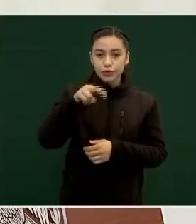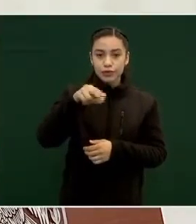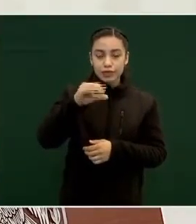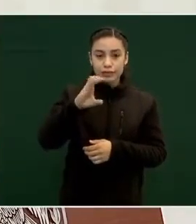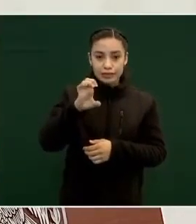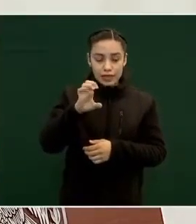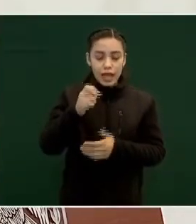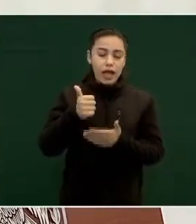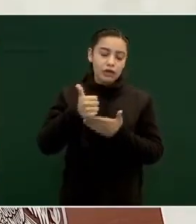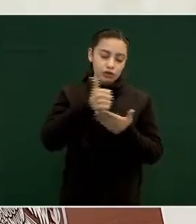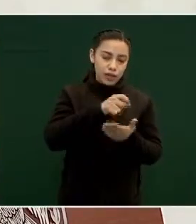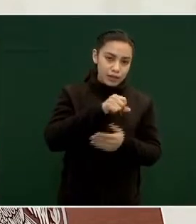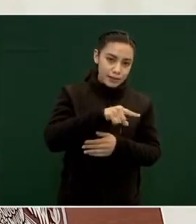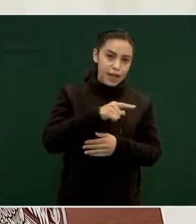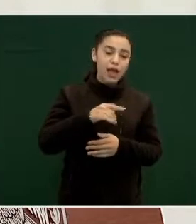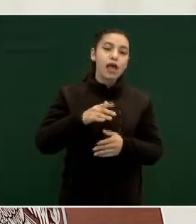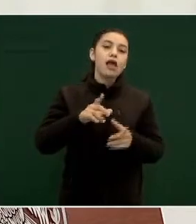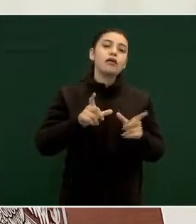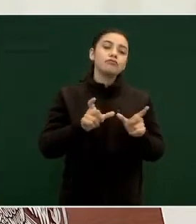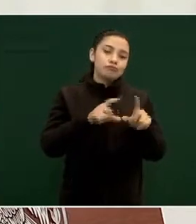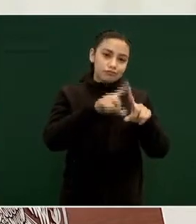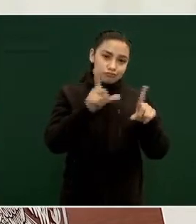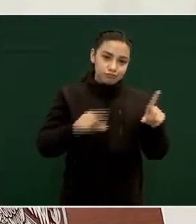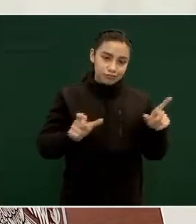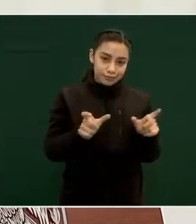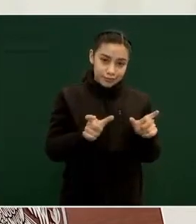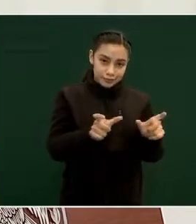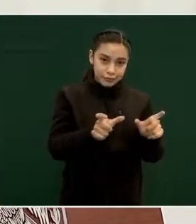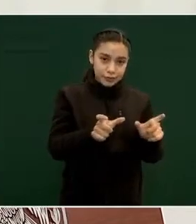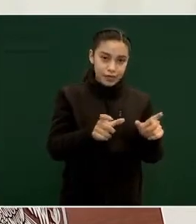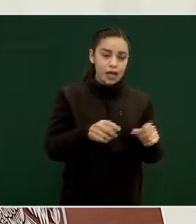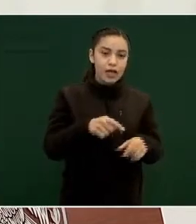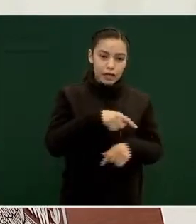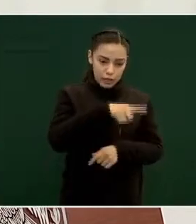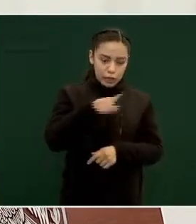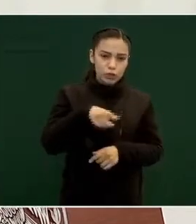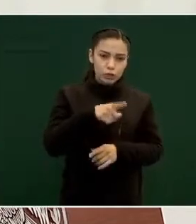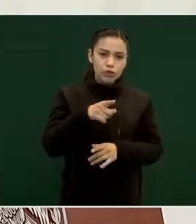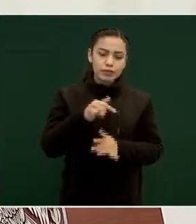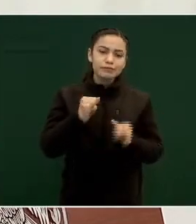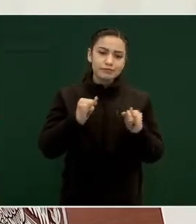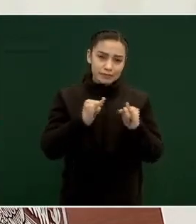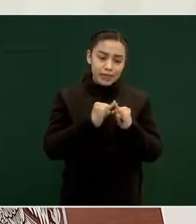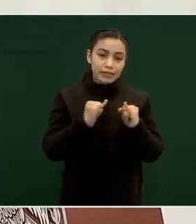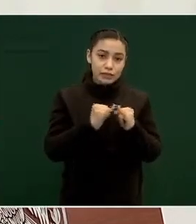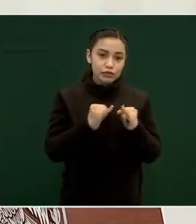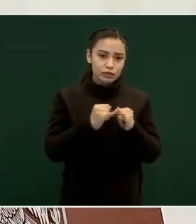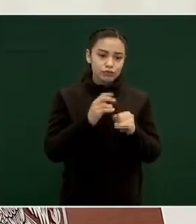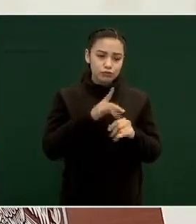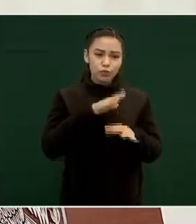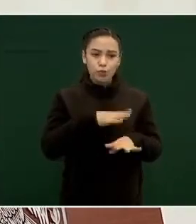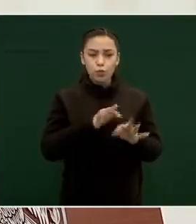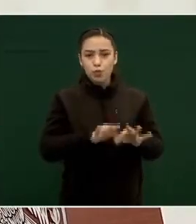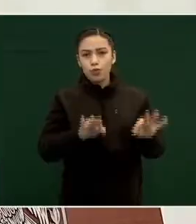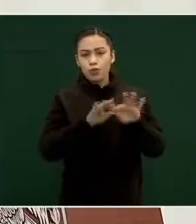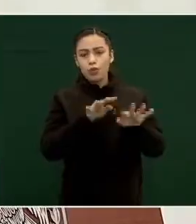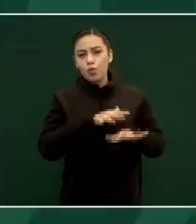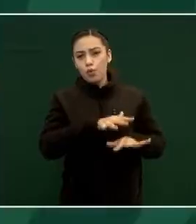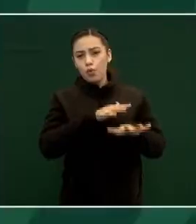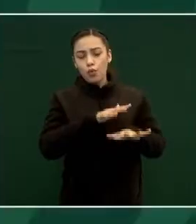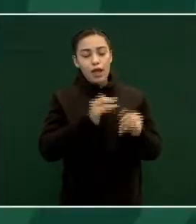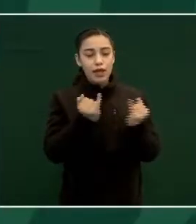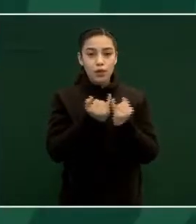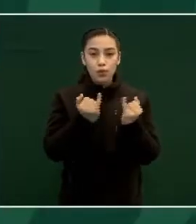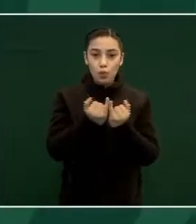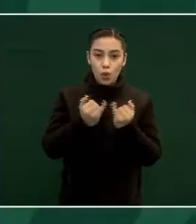Nacional. La Guardia Nacional es una institución de excepción, como lo son el Ejército y la Marina. Y ya que me